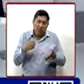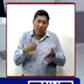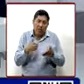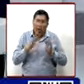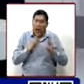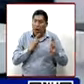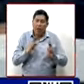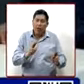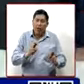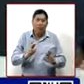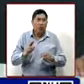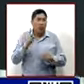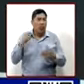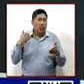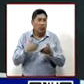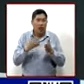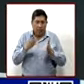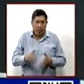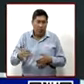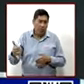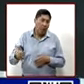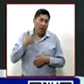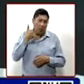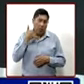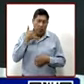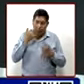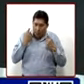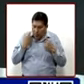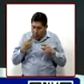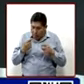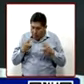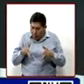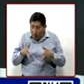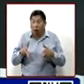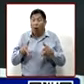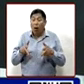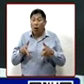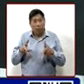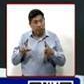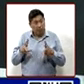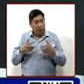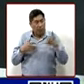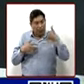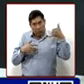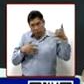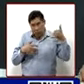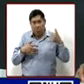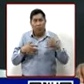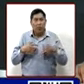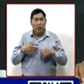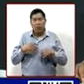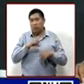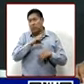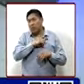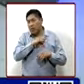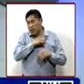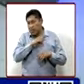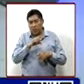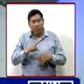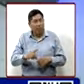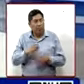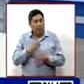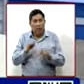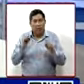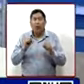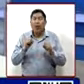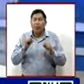En la ciudad del Alto. Una vecina nos llamó, hemos acudido a su llamado, llamó incluso a los bomberos, la rescató. Te hizo